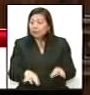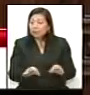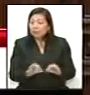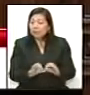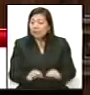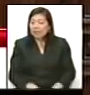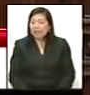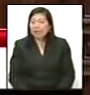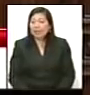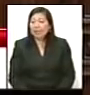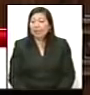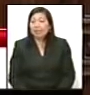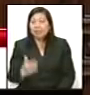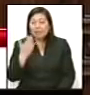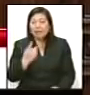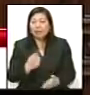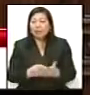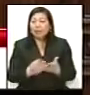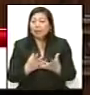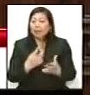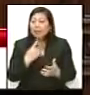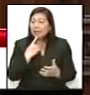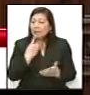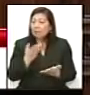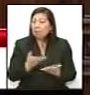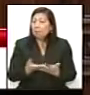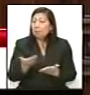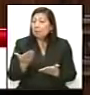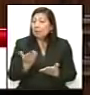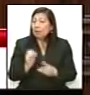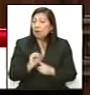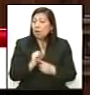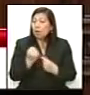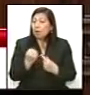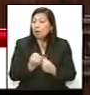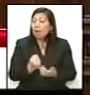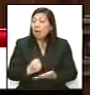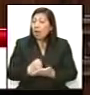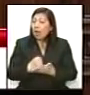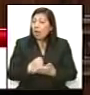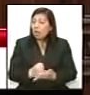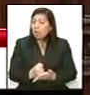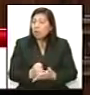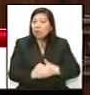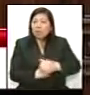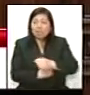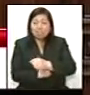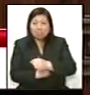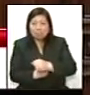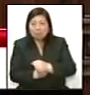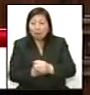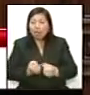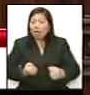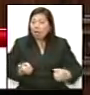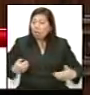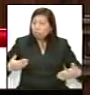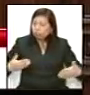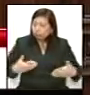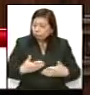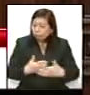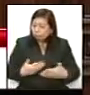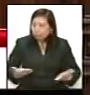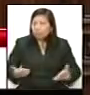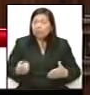de saber lo que quiere y pedirle a la sociedad que me ayuden a hacer el puente, la carretera,